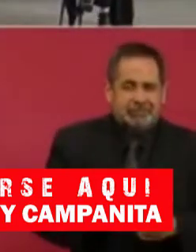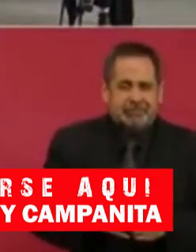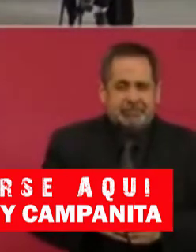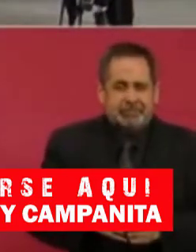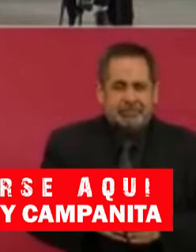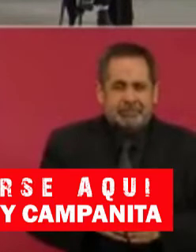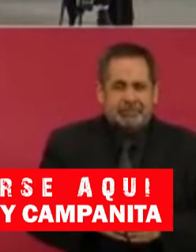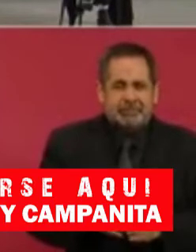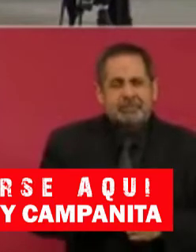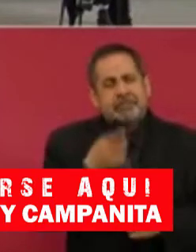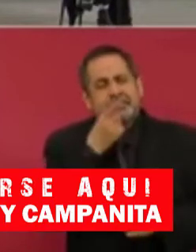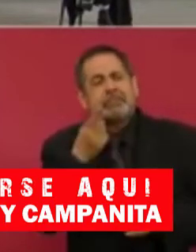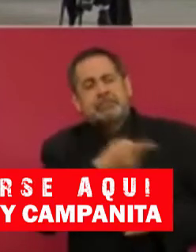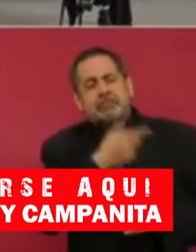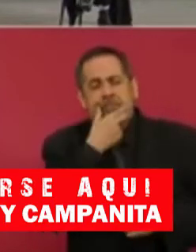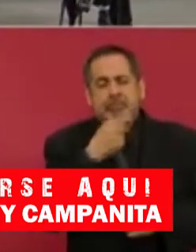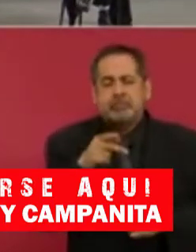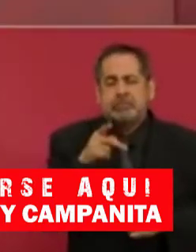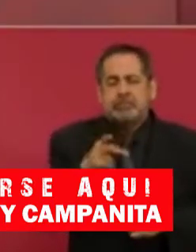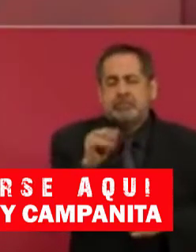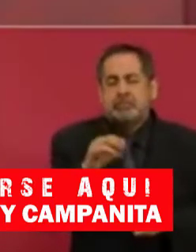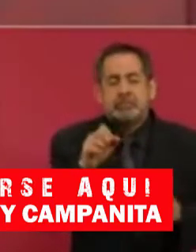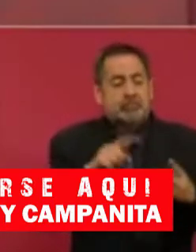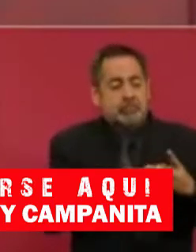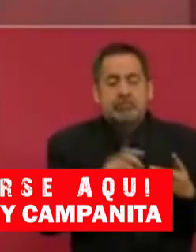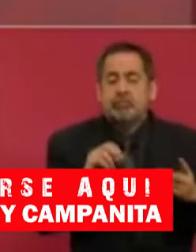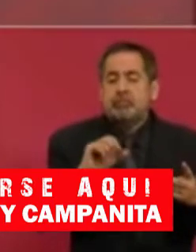¿Qué dijo Krause de eso? ¿Qué dijo Aguilar Camín?